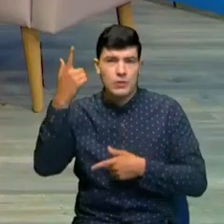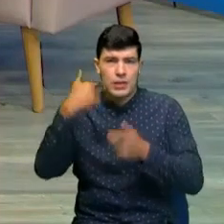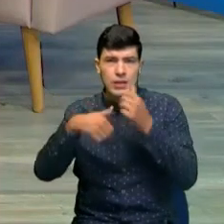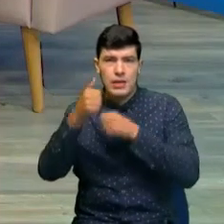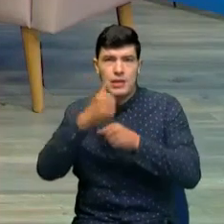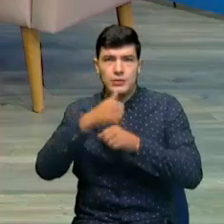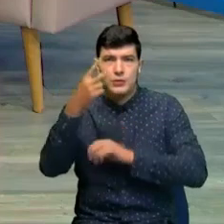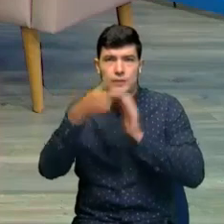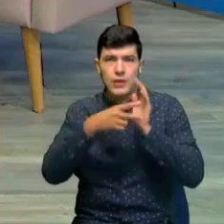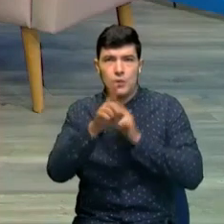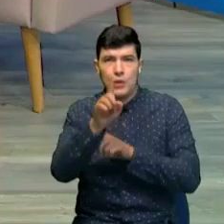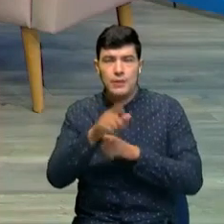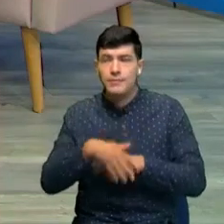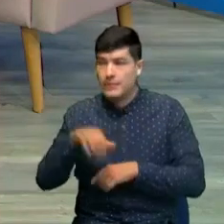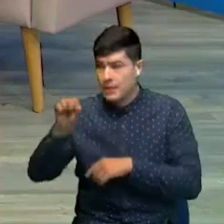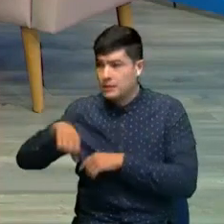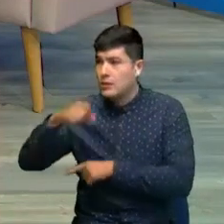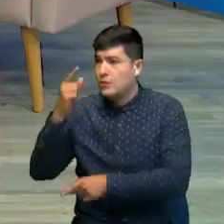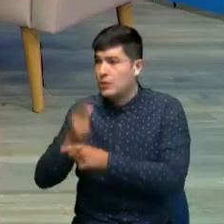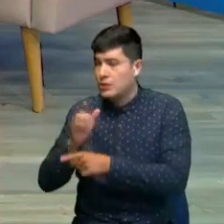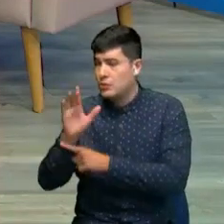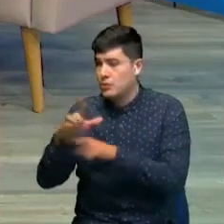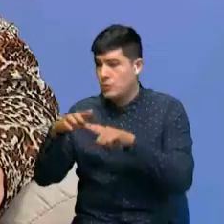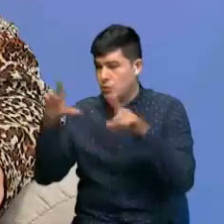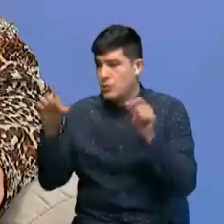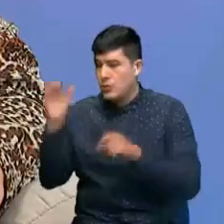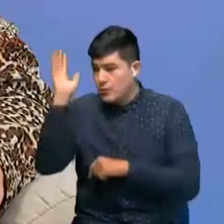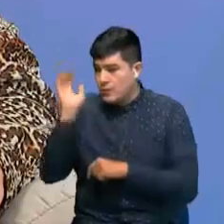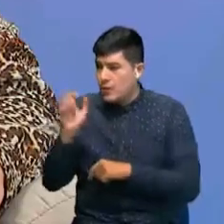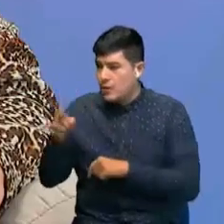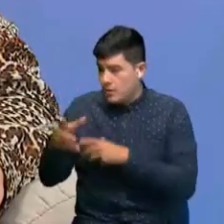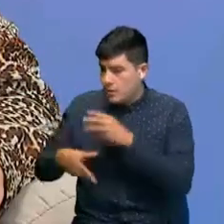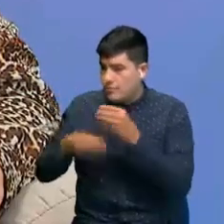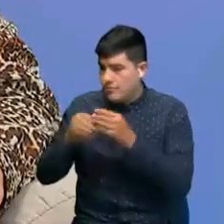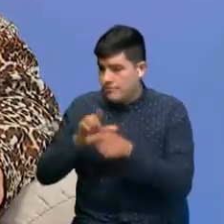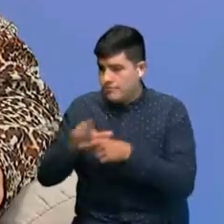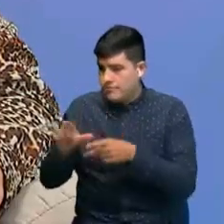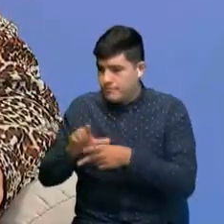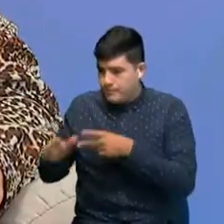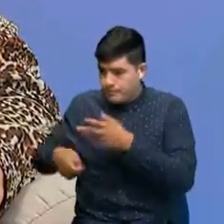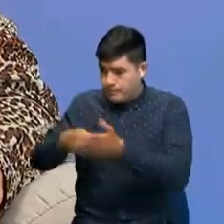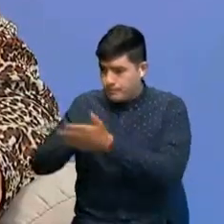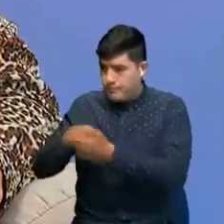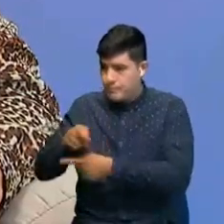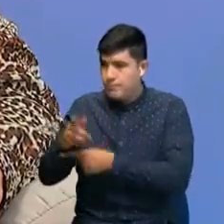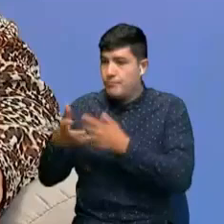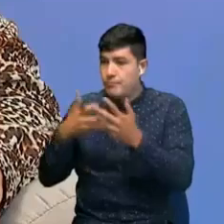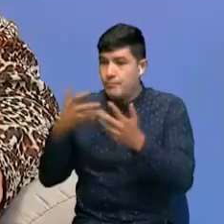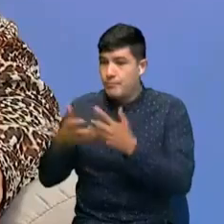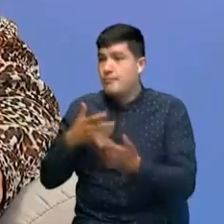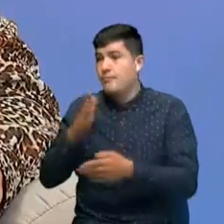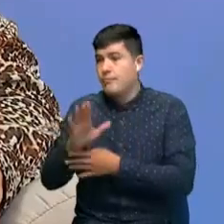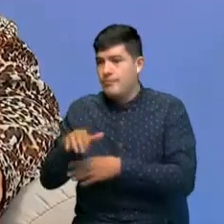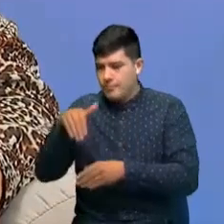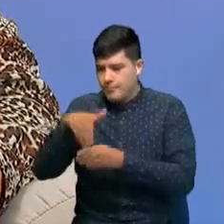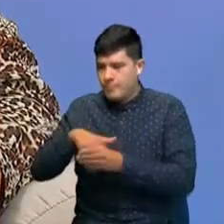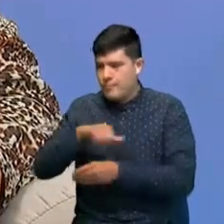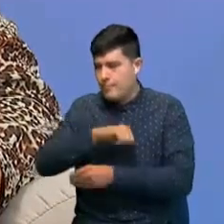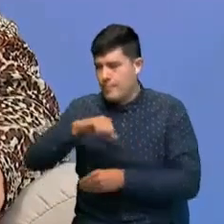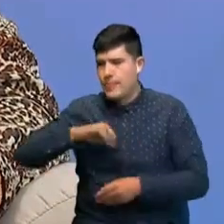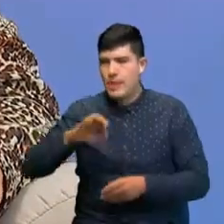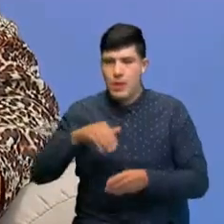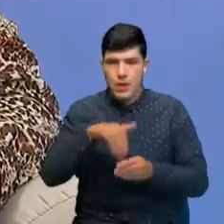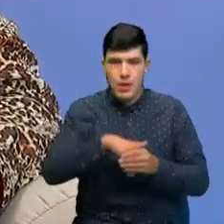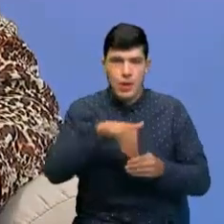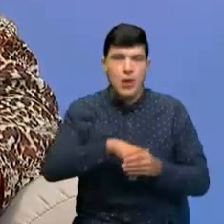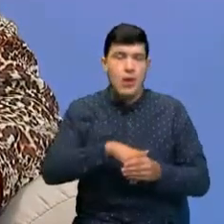muchas gracias. Sí, esos bonos pensionales cuentan para contar para las semanas de cotización del sistema, ya sea para el régimen de ahorro individual o